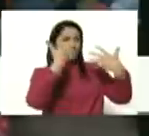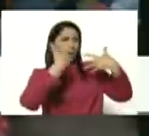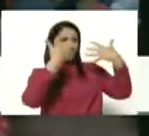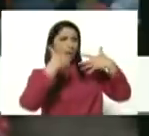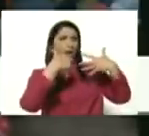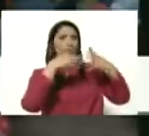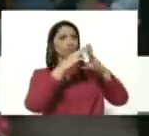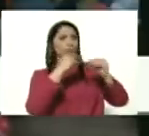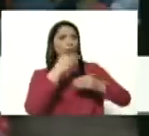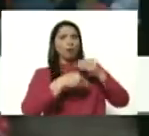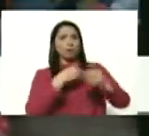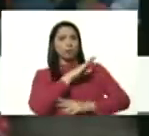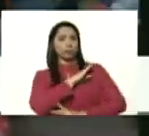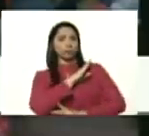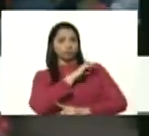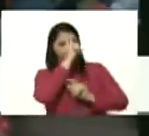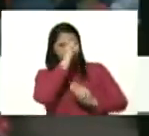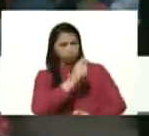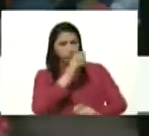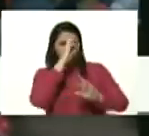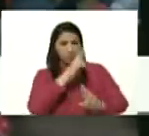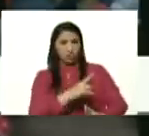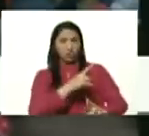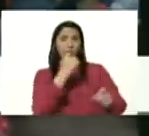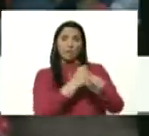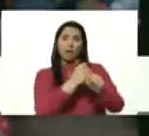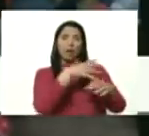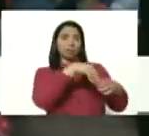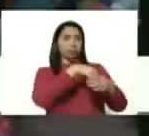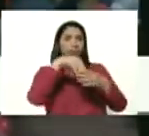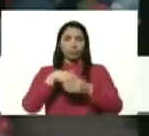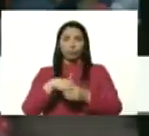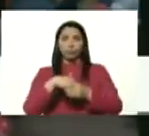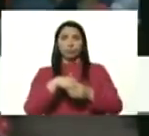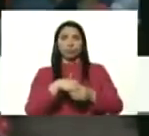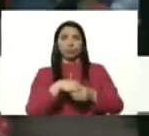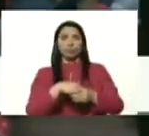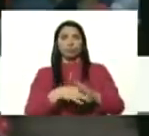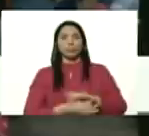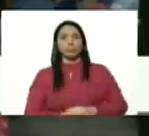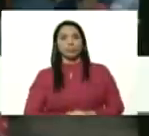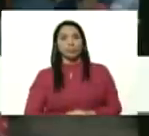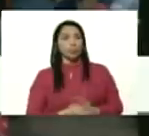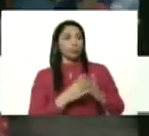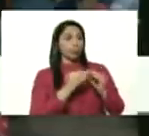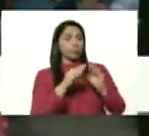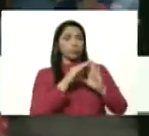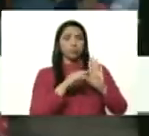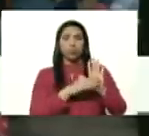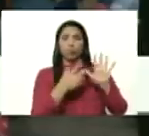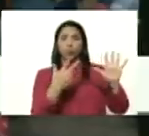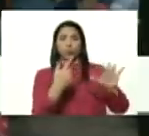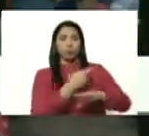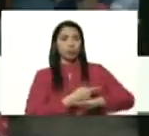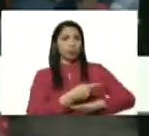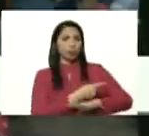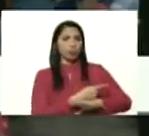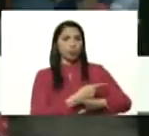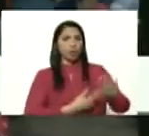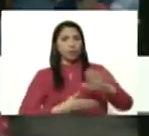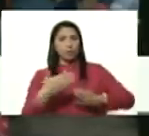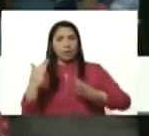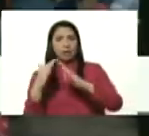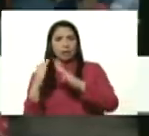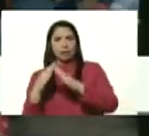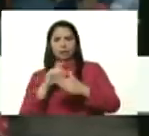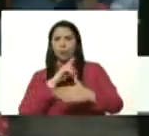cumpliendo. Desde que el trabajador sale de su casa, entra a la fábrica, lavó 8 horas y regresa completamente